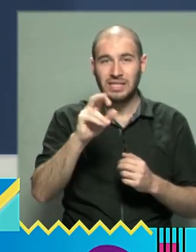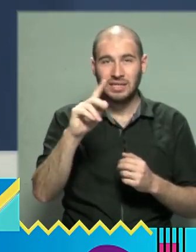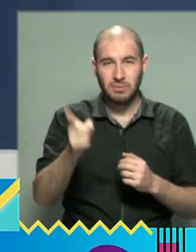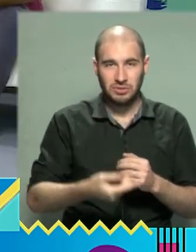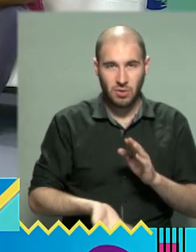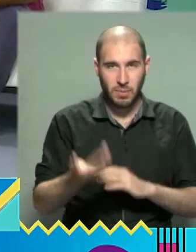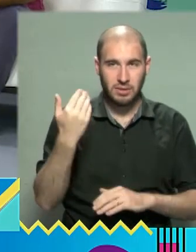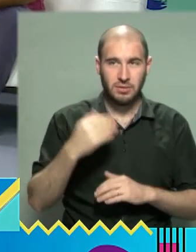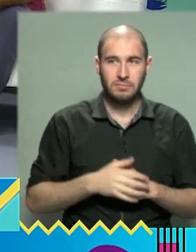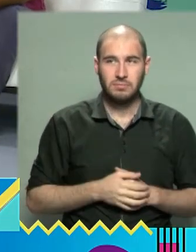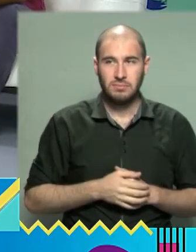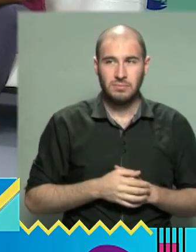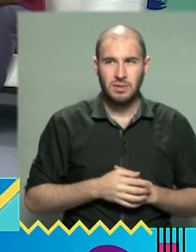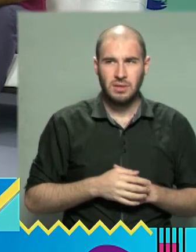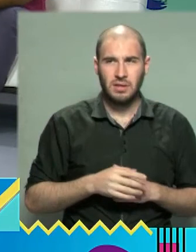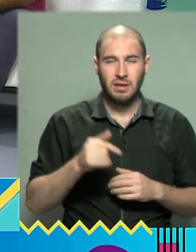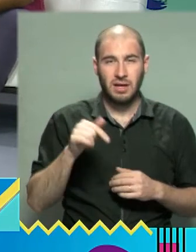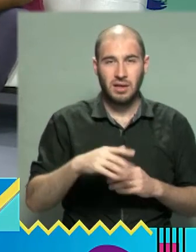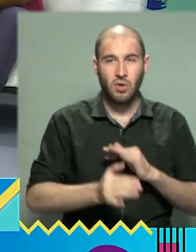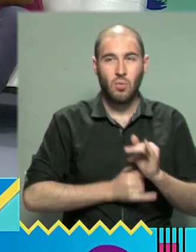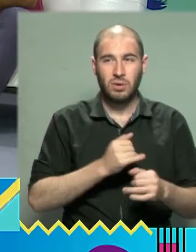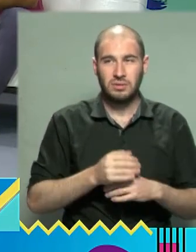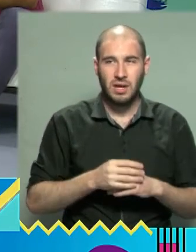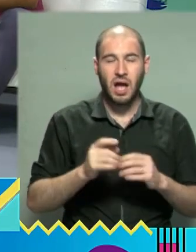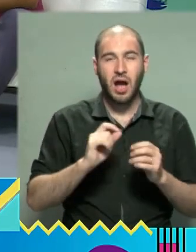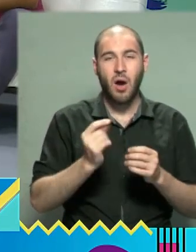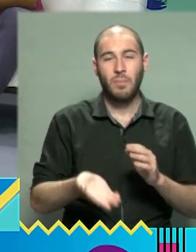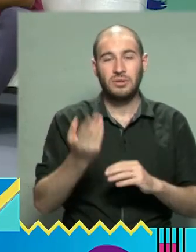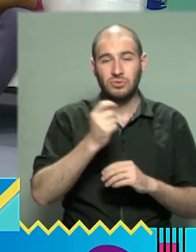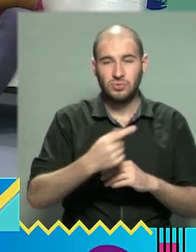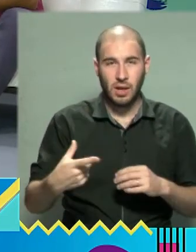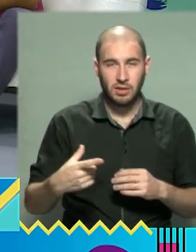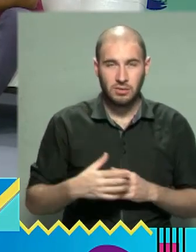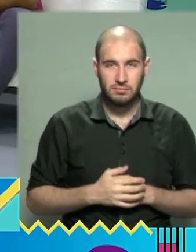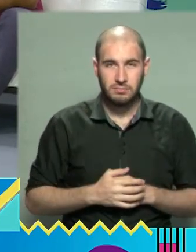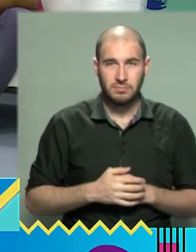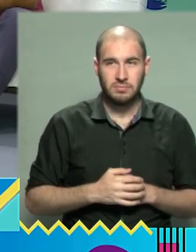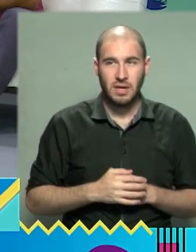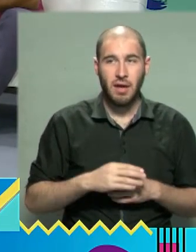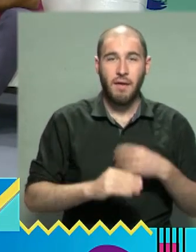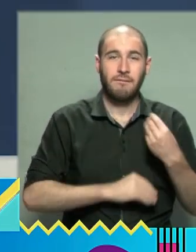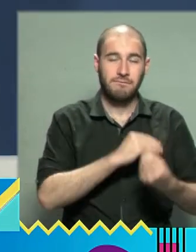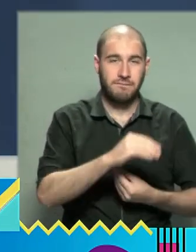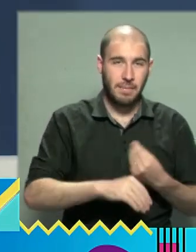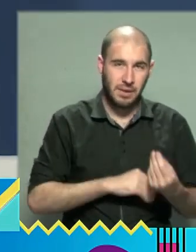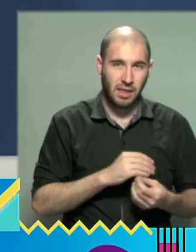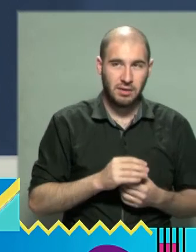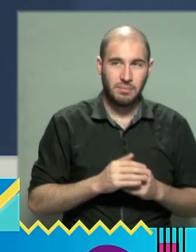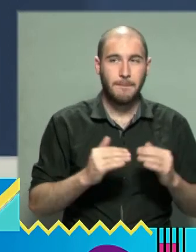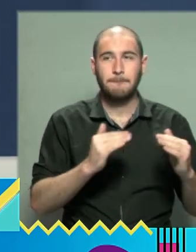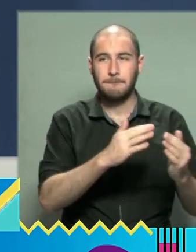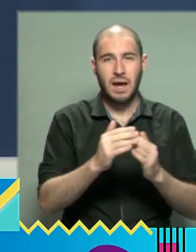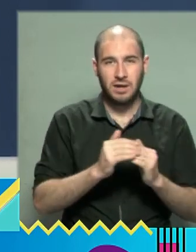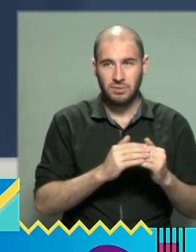de aumento. Bien. Estamos hablando de que, claro, el aumento de tarifa. Estamos hablando de que una familia de un barrio,